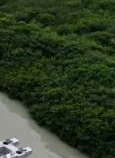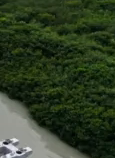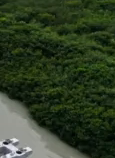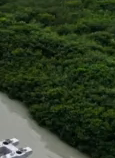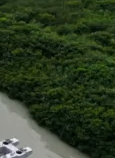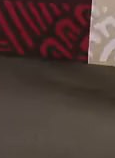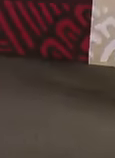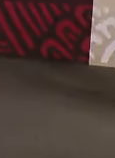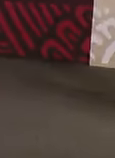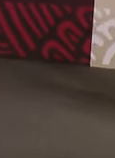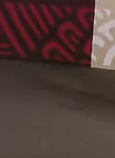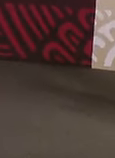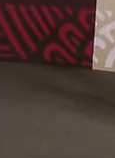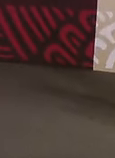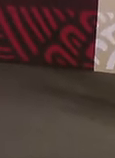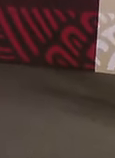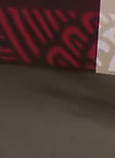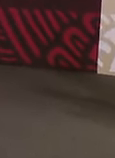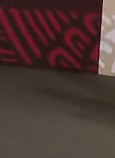Sí.